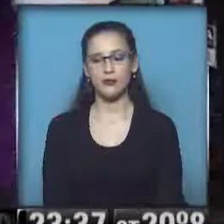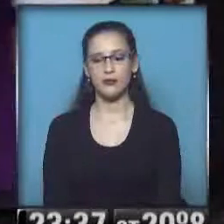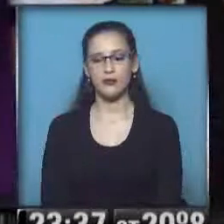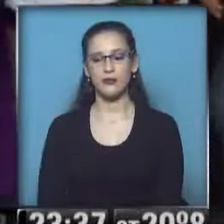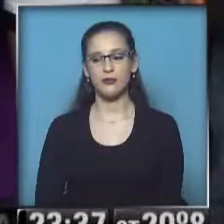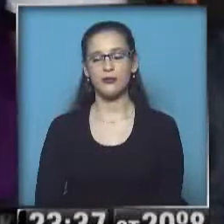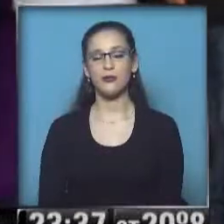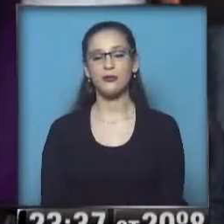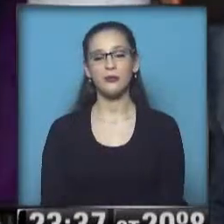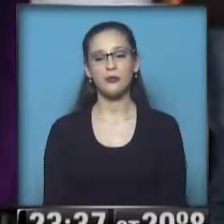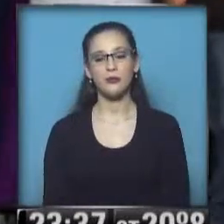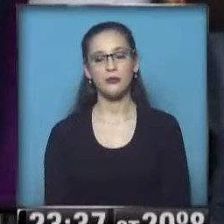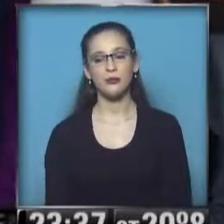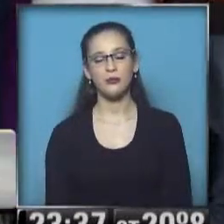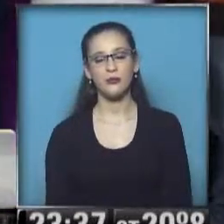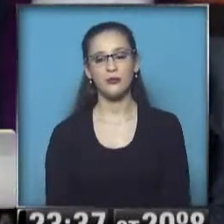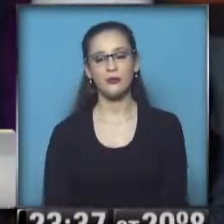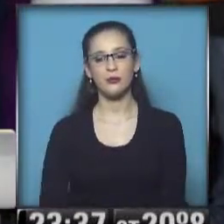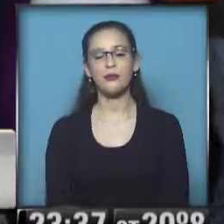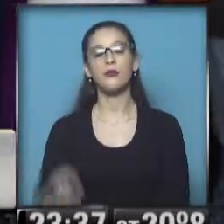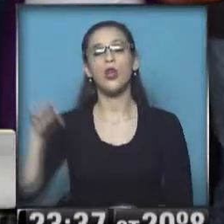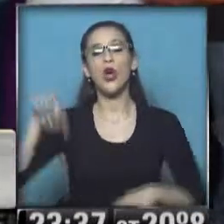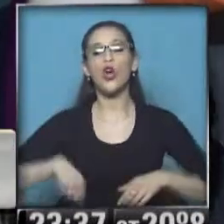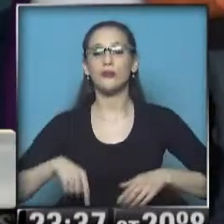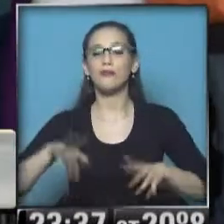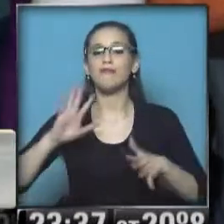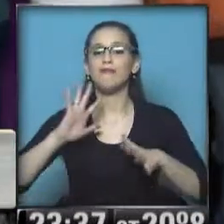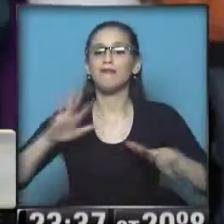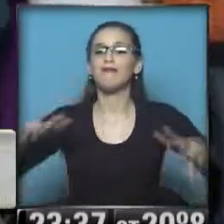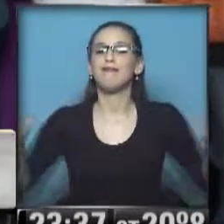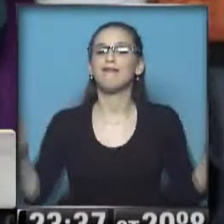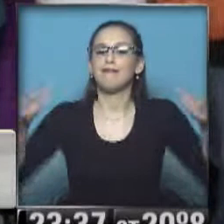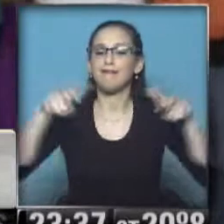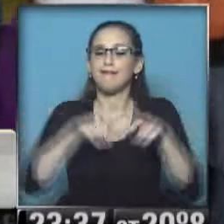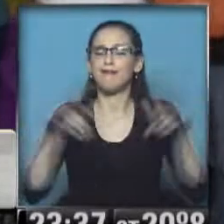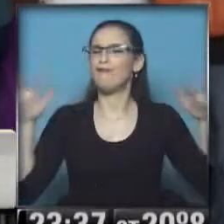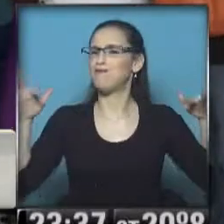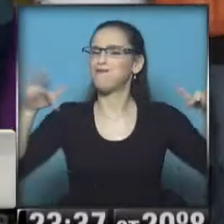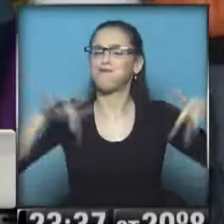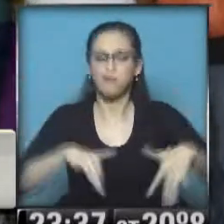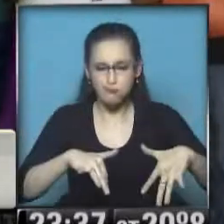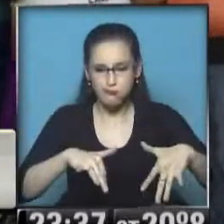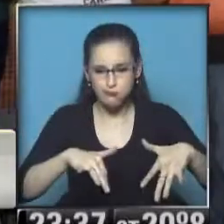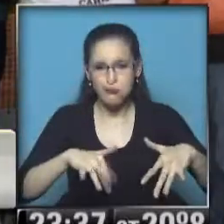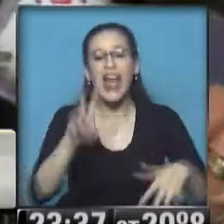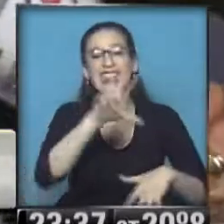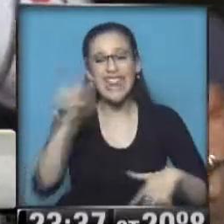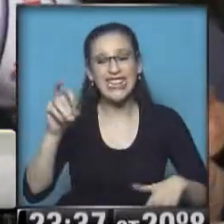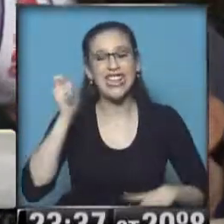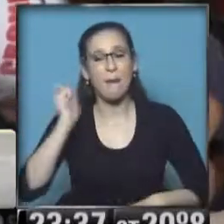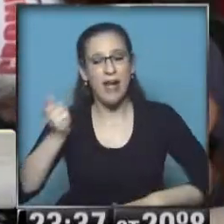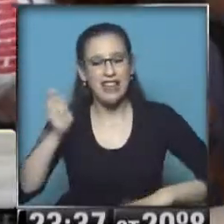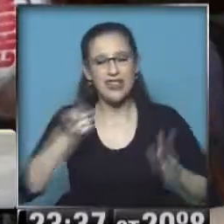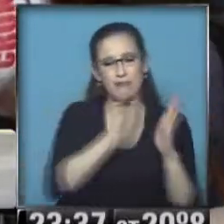El acto del nuevo aniversario de la tragedia fue emotivo y multitudinario. 30 meses de lucha,